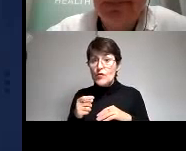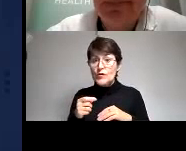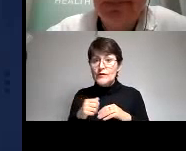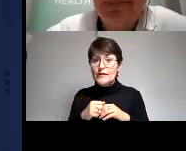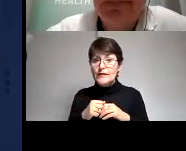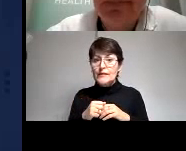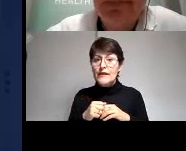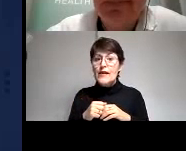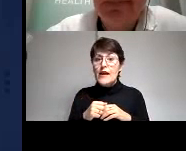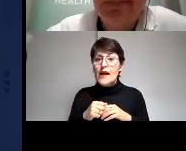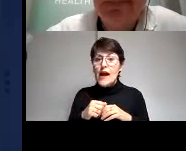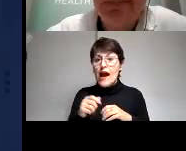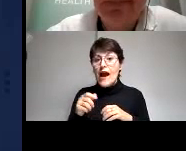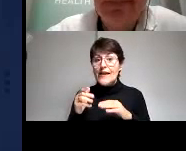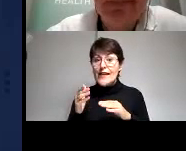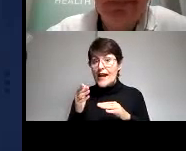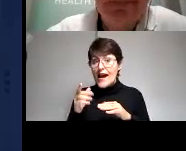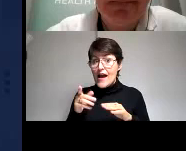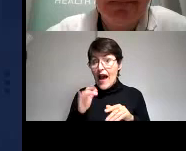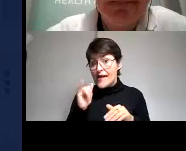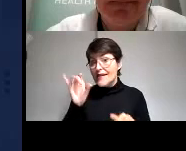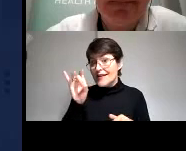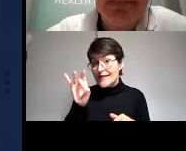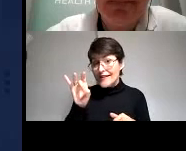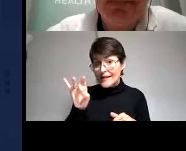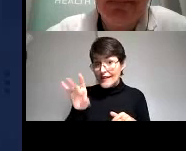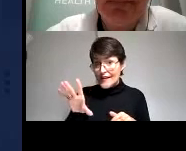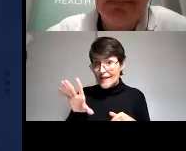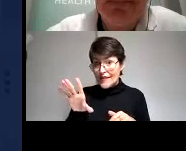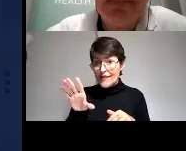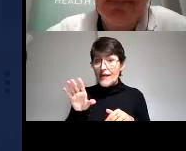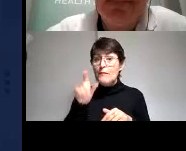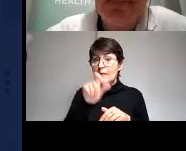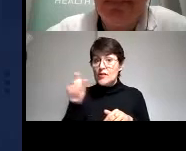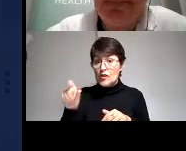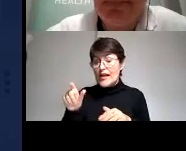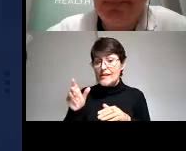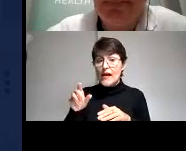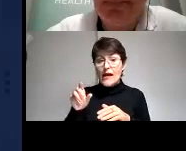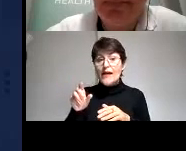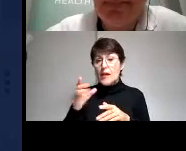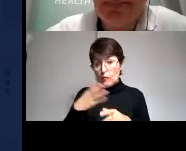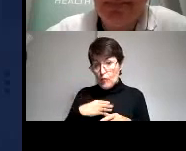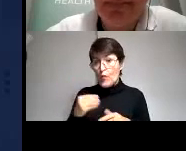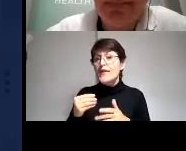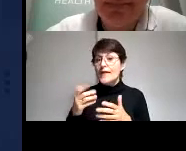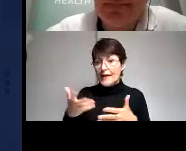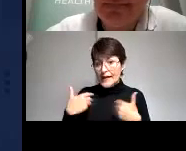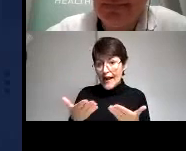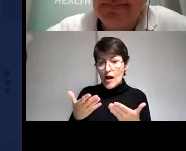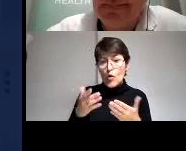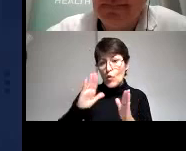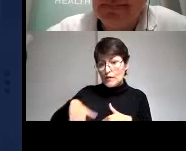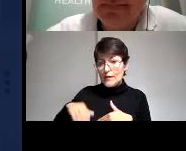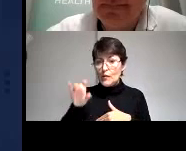quedan 15, ya no 20 porque esto lo preparamos ayer y ahora solo quedan 15 personas, 15 regalos que se pueden llevar esas últimas 15 personas